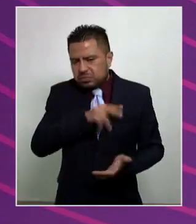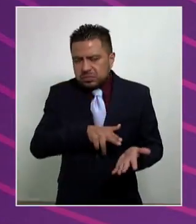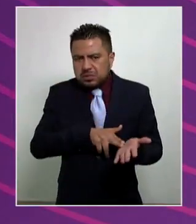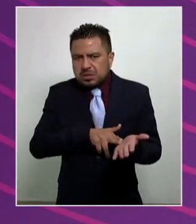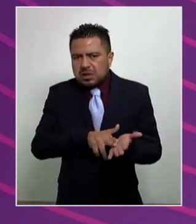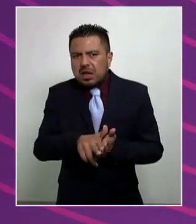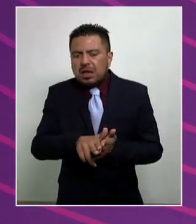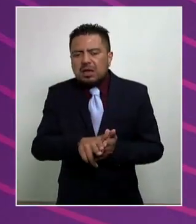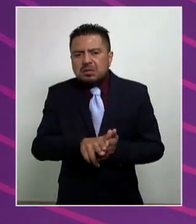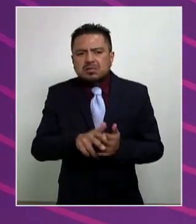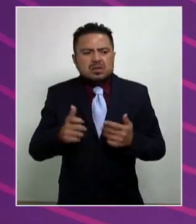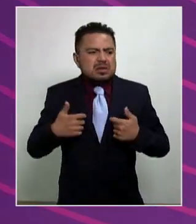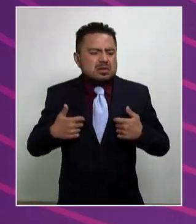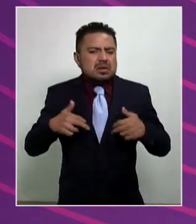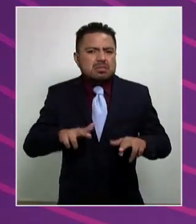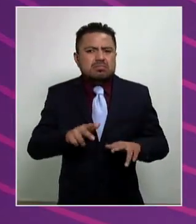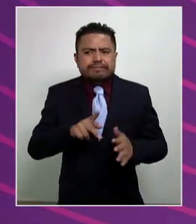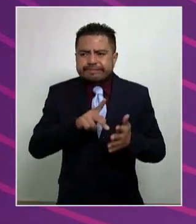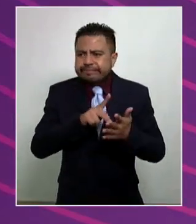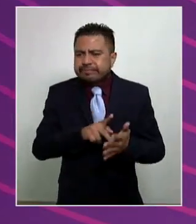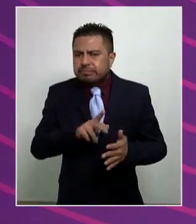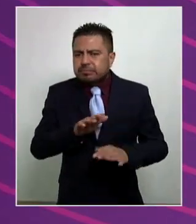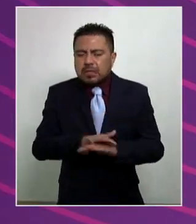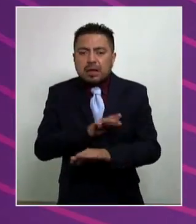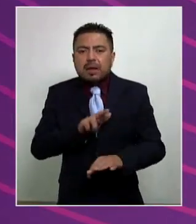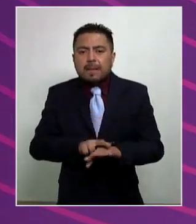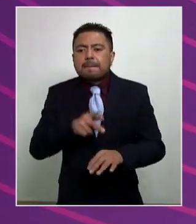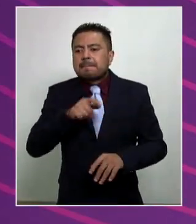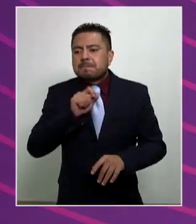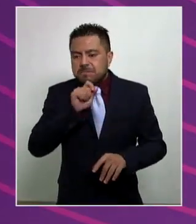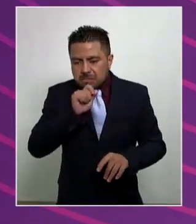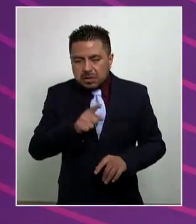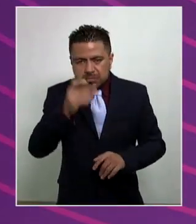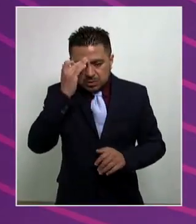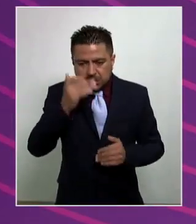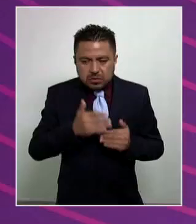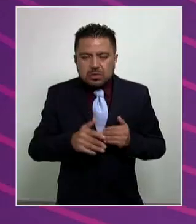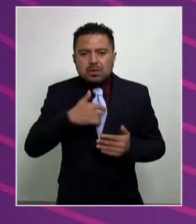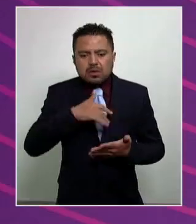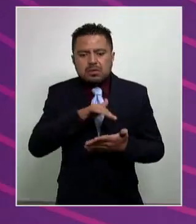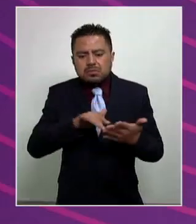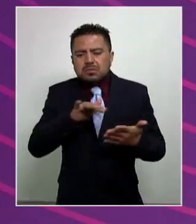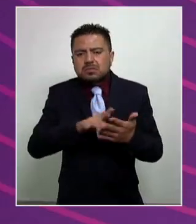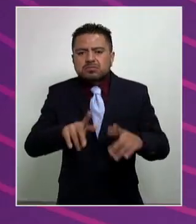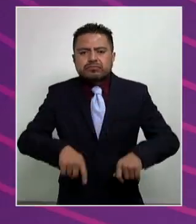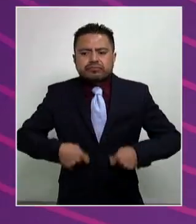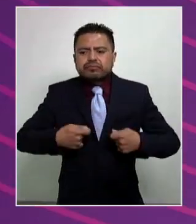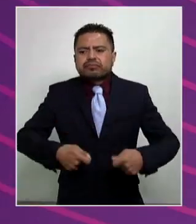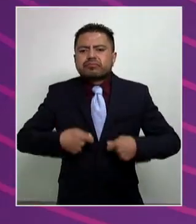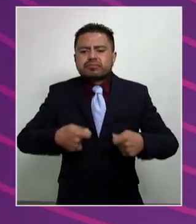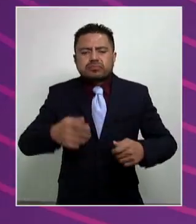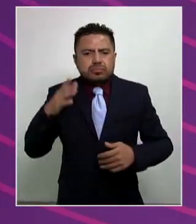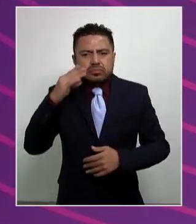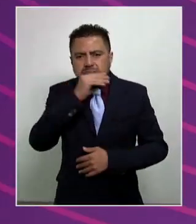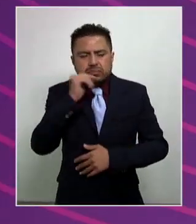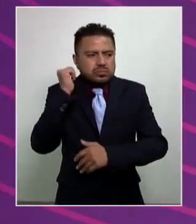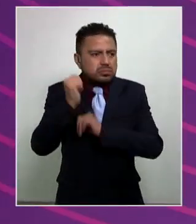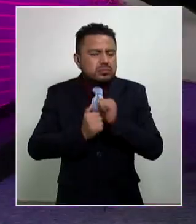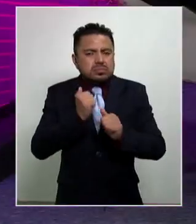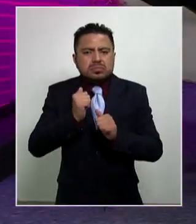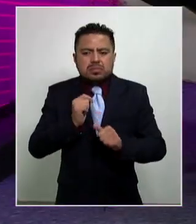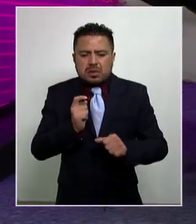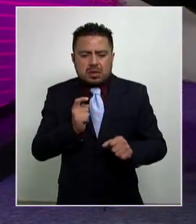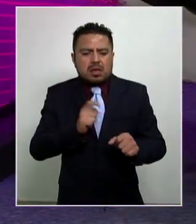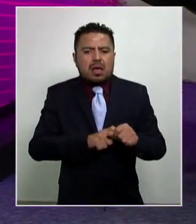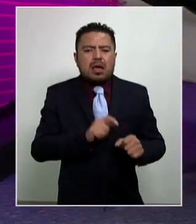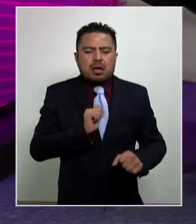negritud tiene un peso, pero al mismo tiempo, cuando empiezo a leer sobre afrodescendencia, sobre afrodescendientes, me